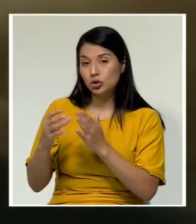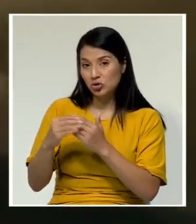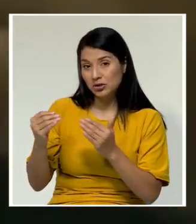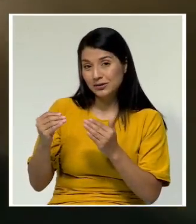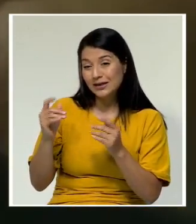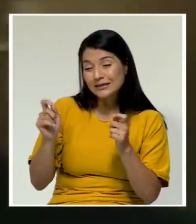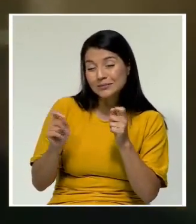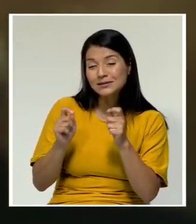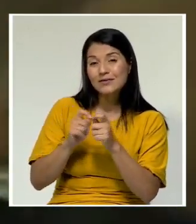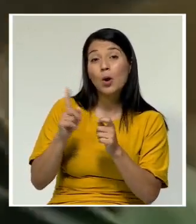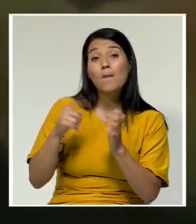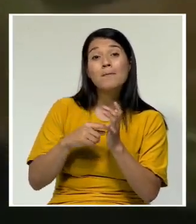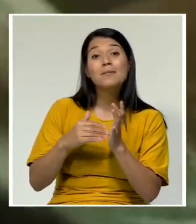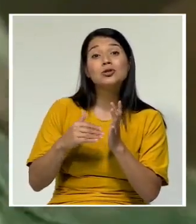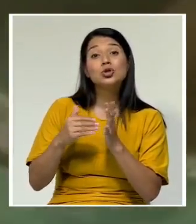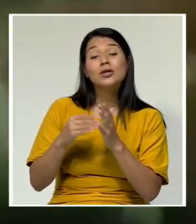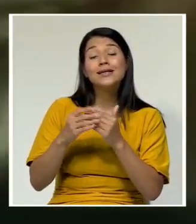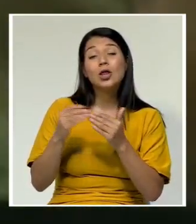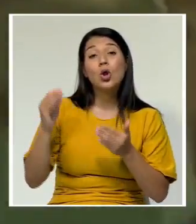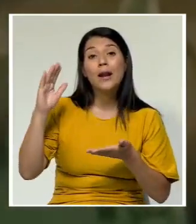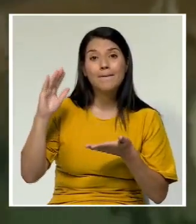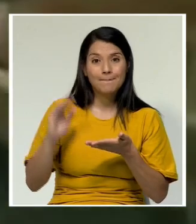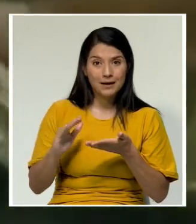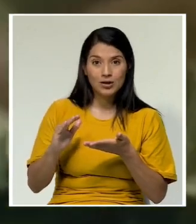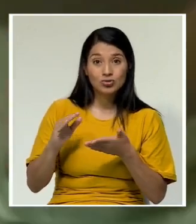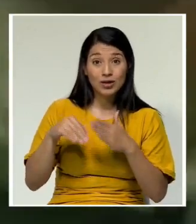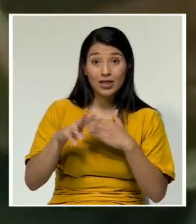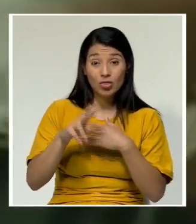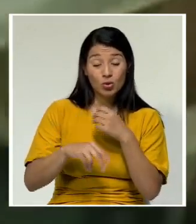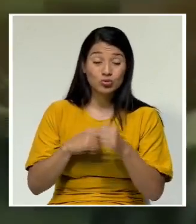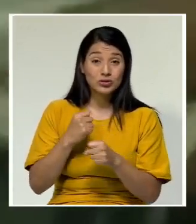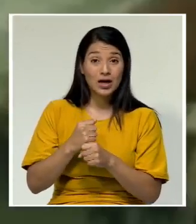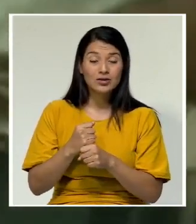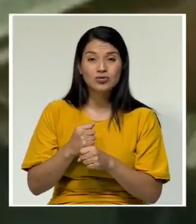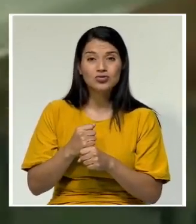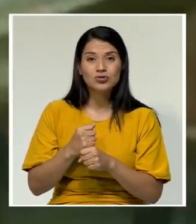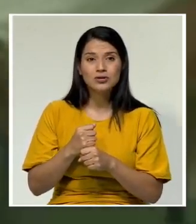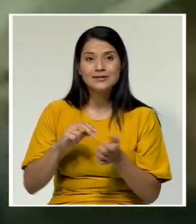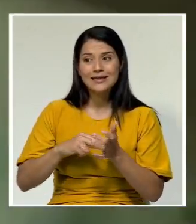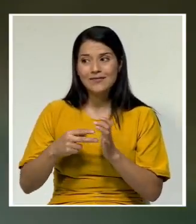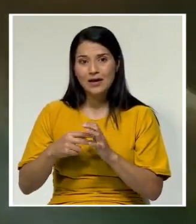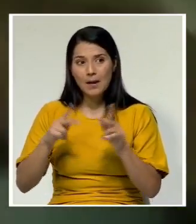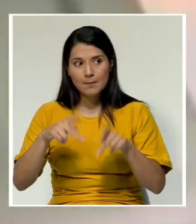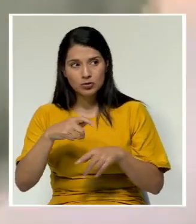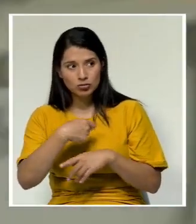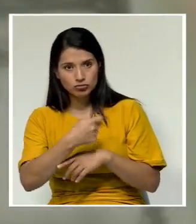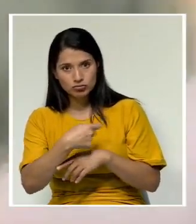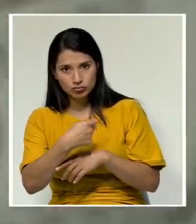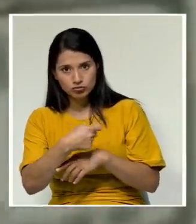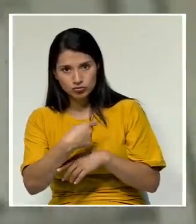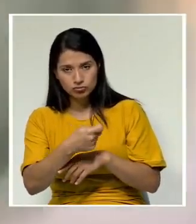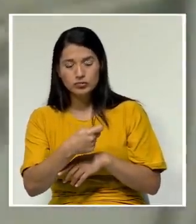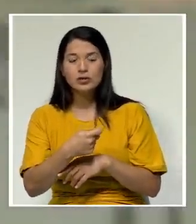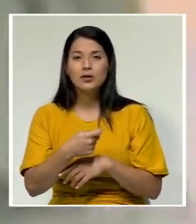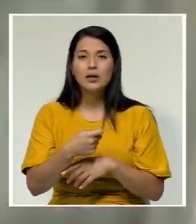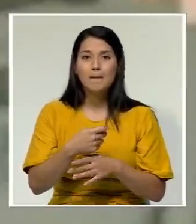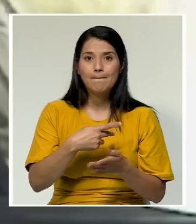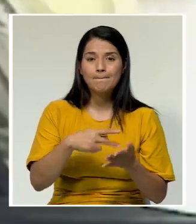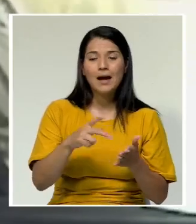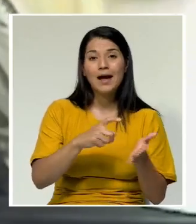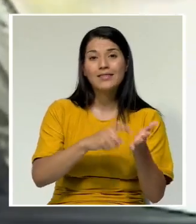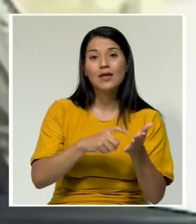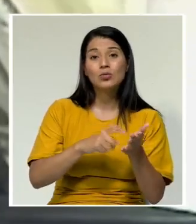9.421 millones de dólares a 8.420 millones de dólares, exactamente $1.000 millones menos en ese periodo de